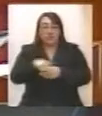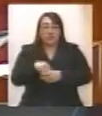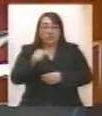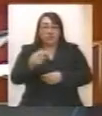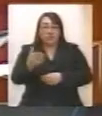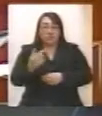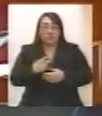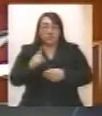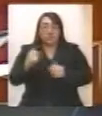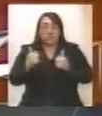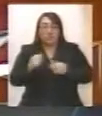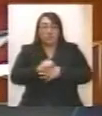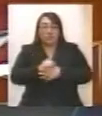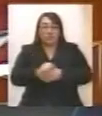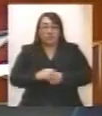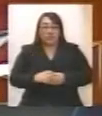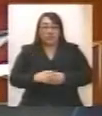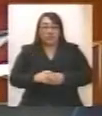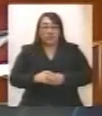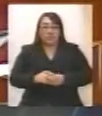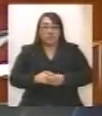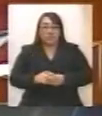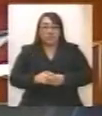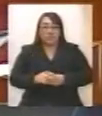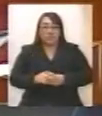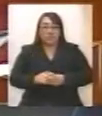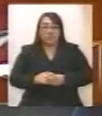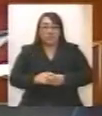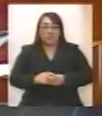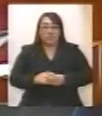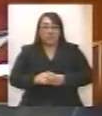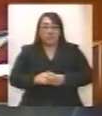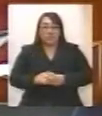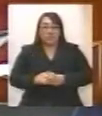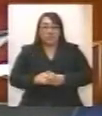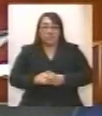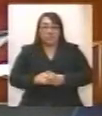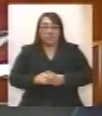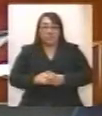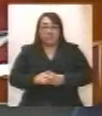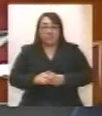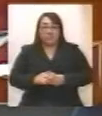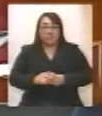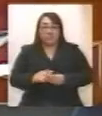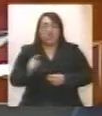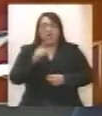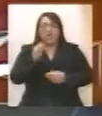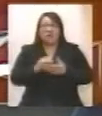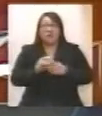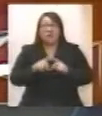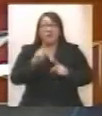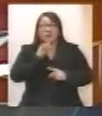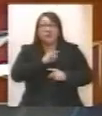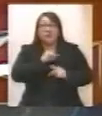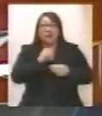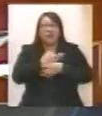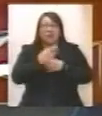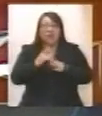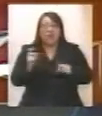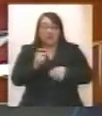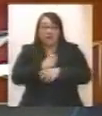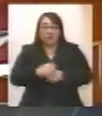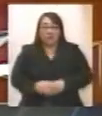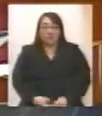esta sea una buena práctica, que esta buena práctica sea realizada por los demás sectores de forma inmediata.